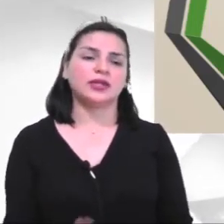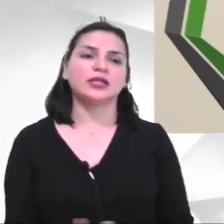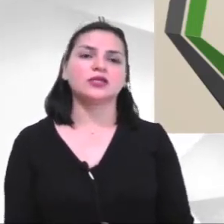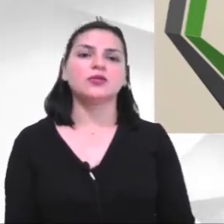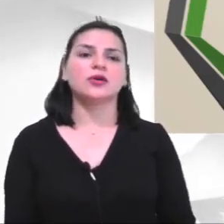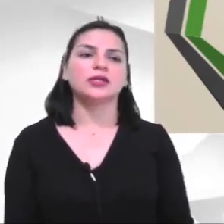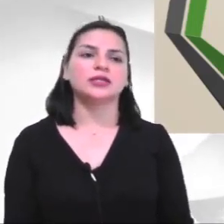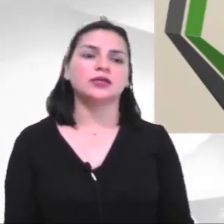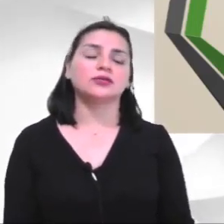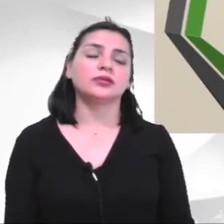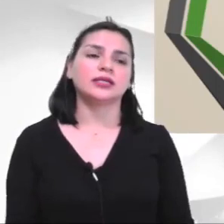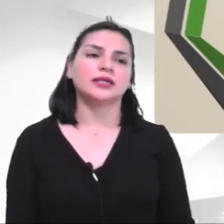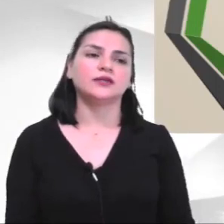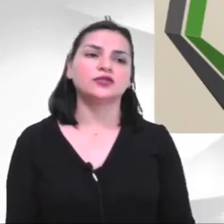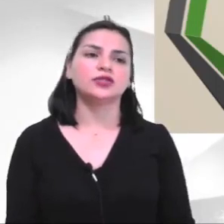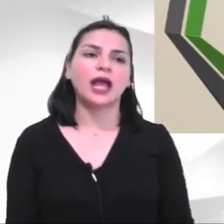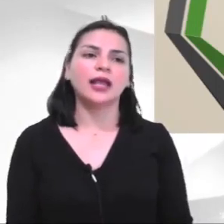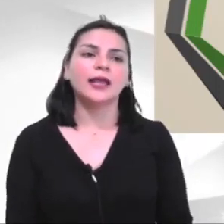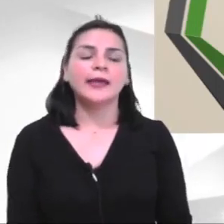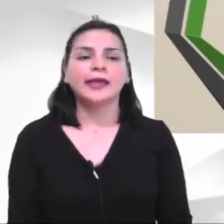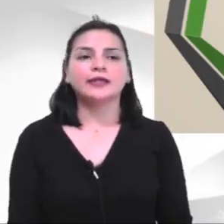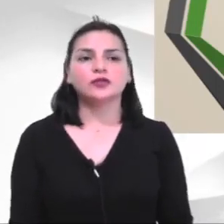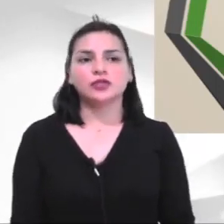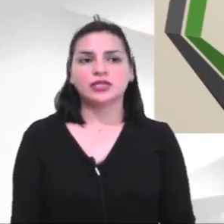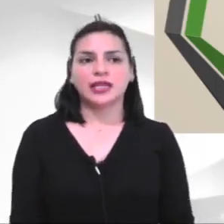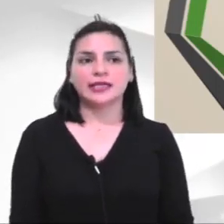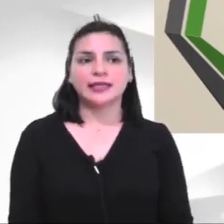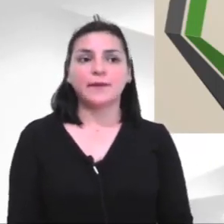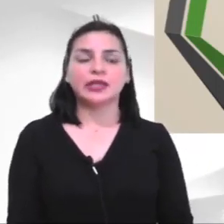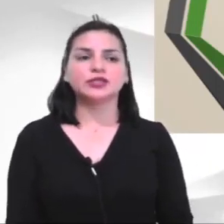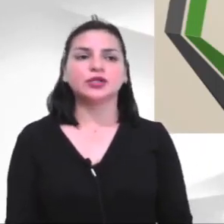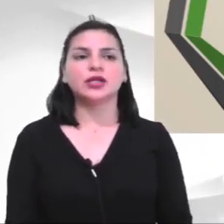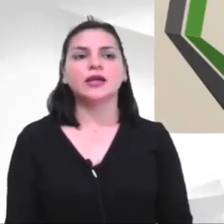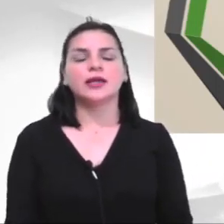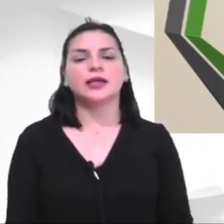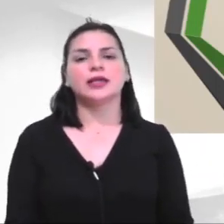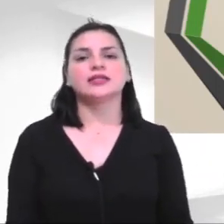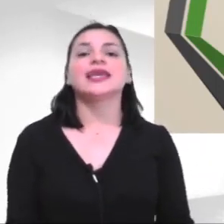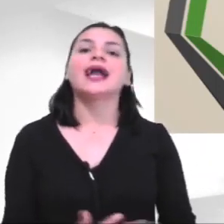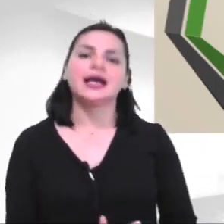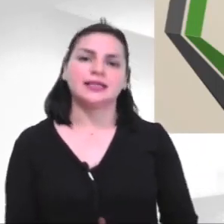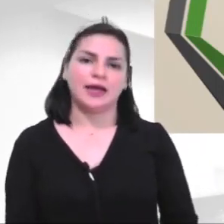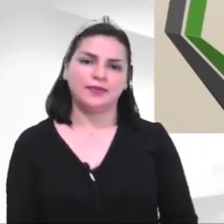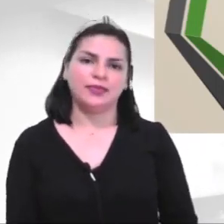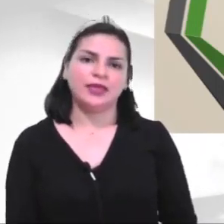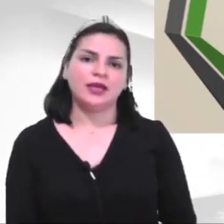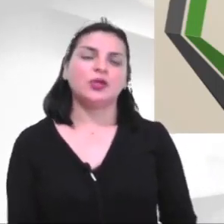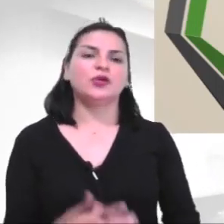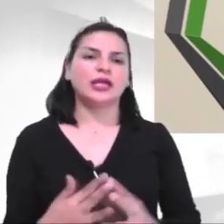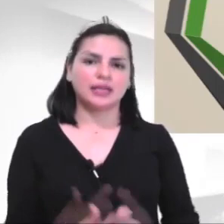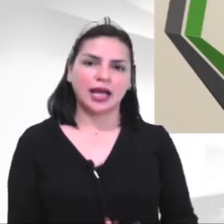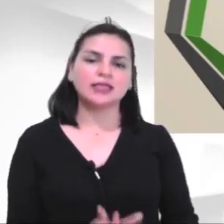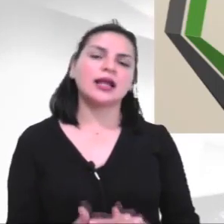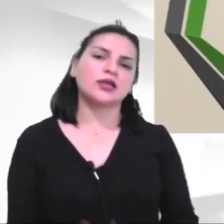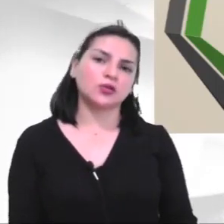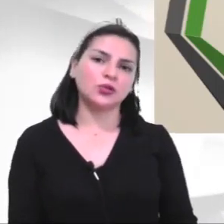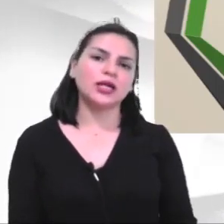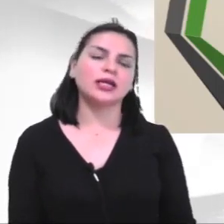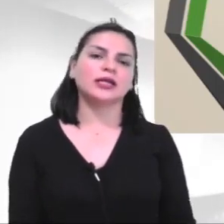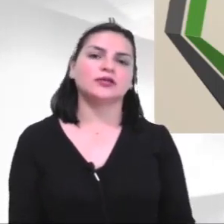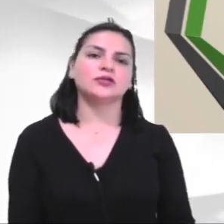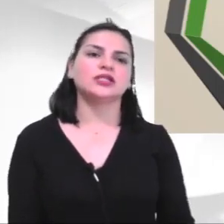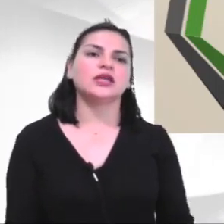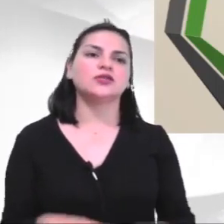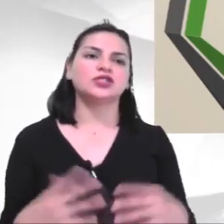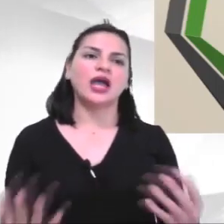que pertenece a un mejor estrato social, entonces esta persona se casa. Bueno, las casan, las